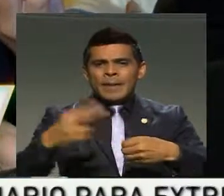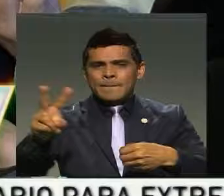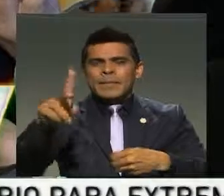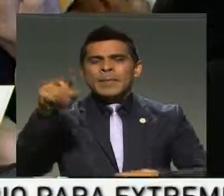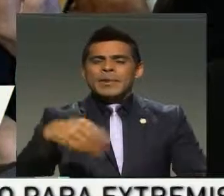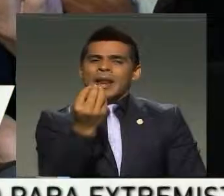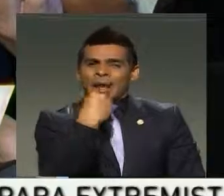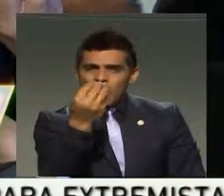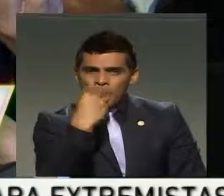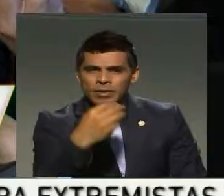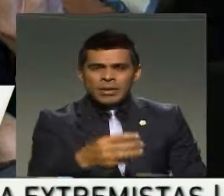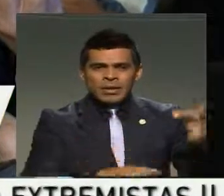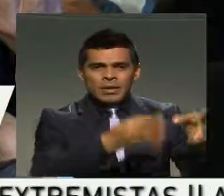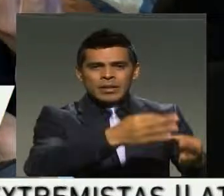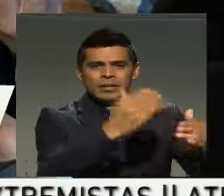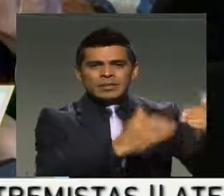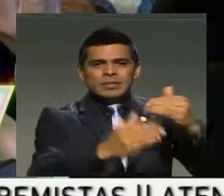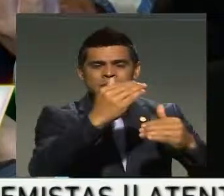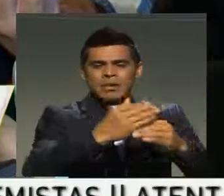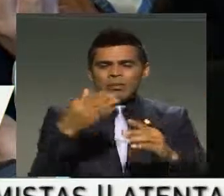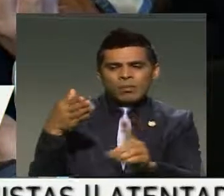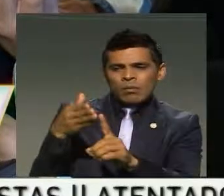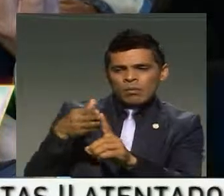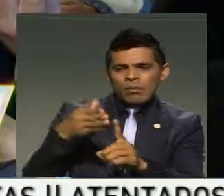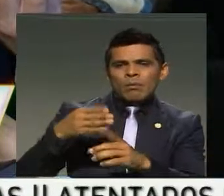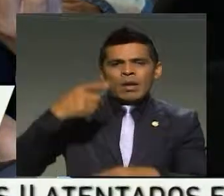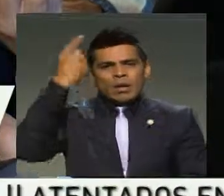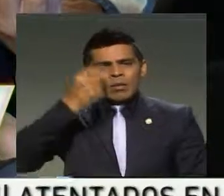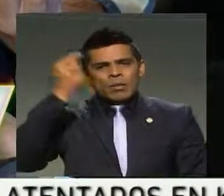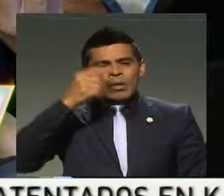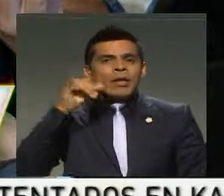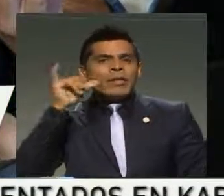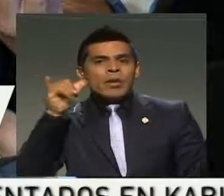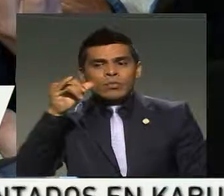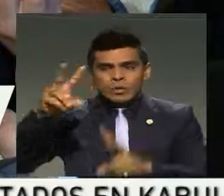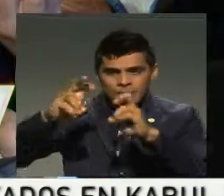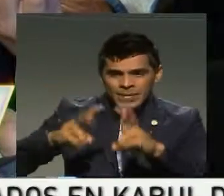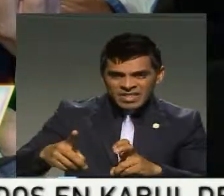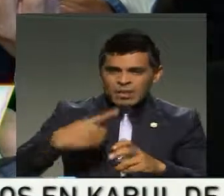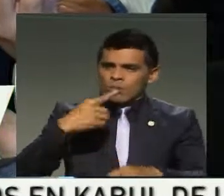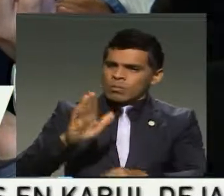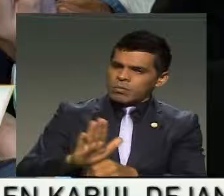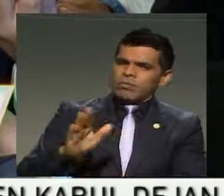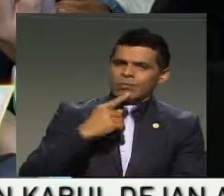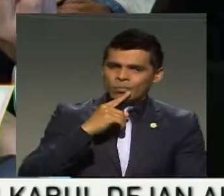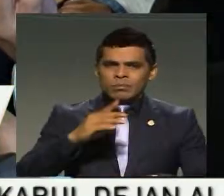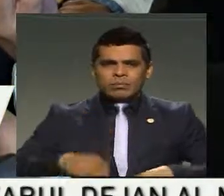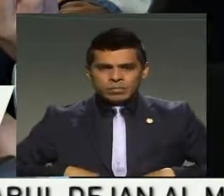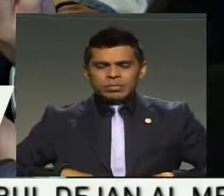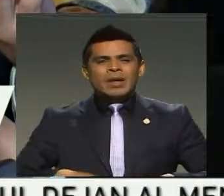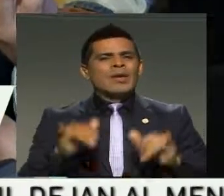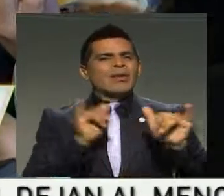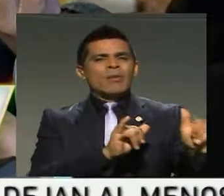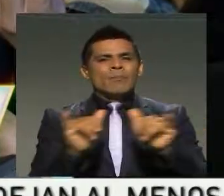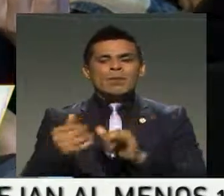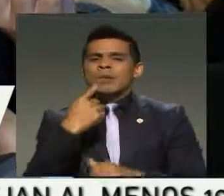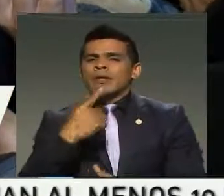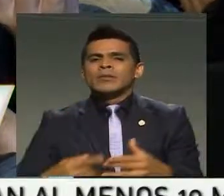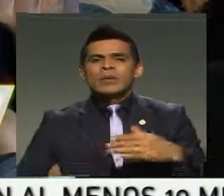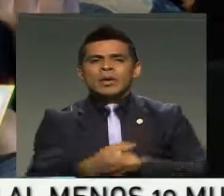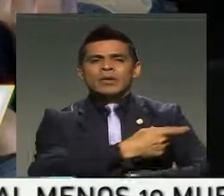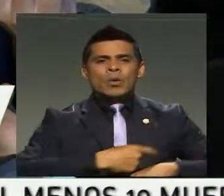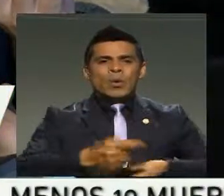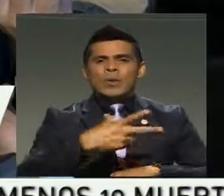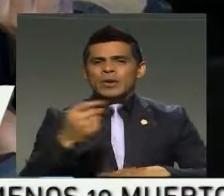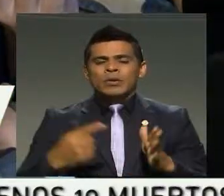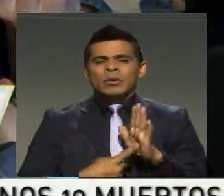y el TCJ lo que busca es silenciar a los diputados que hacen su investigación. Y eso mismo va en el marco del anuncio que ha hecho el gobierno de que no va a